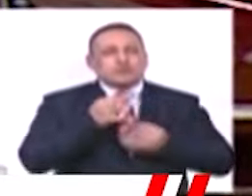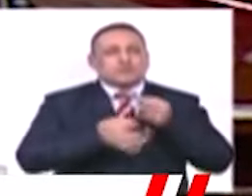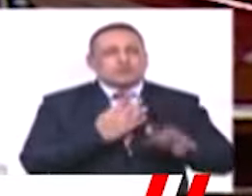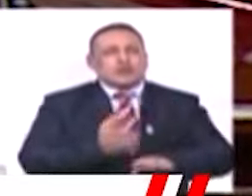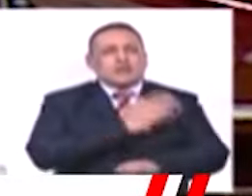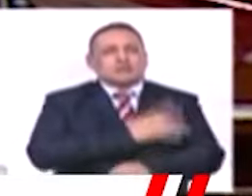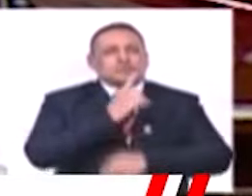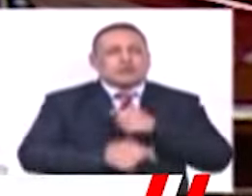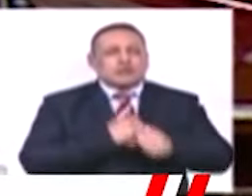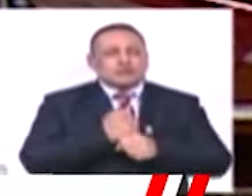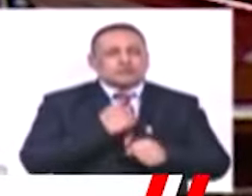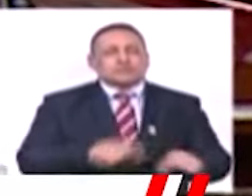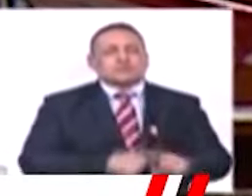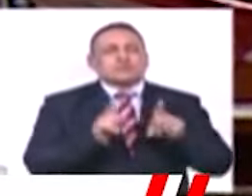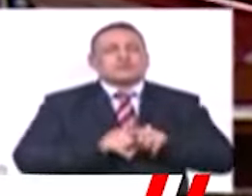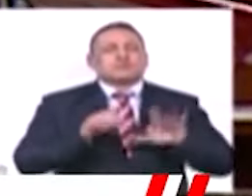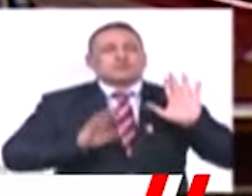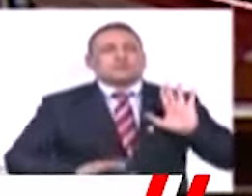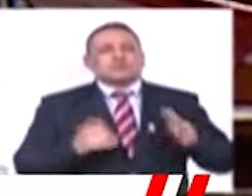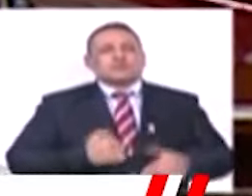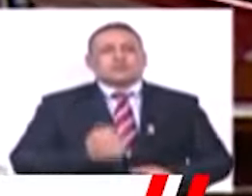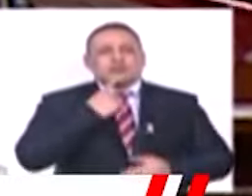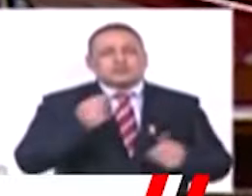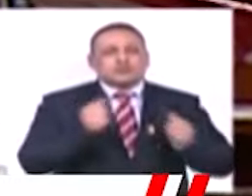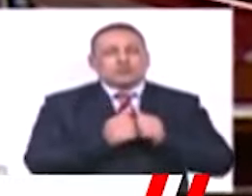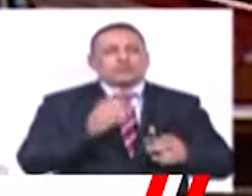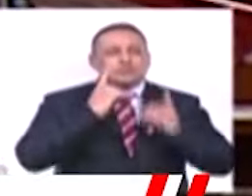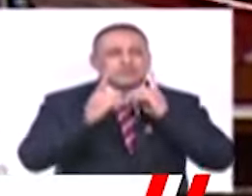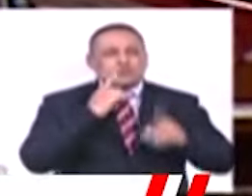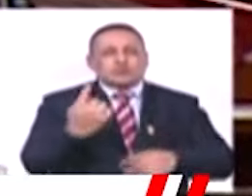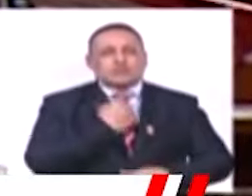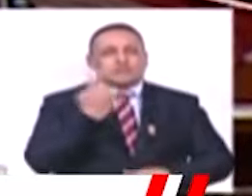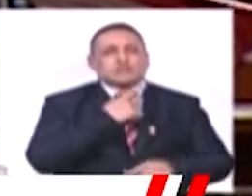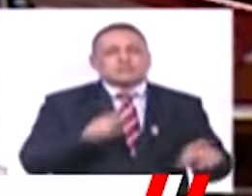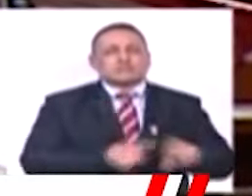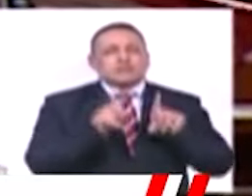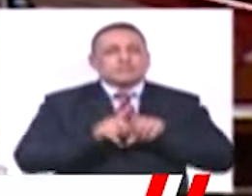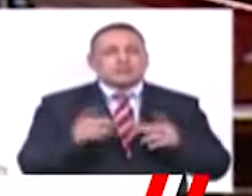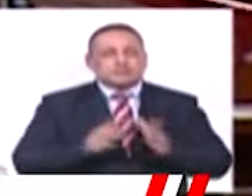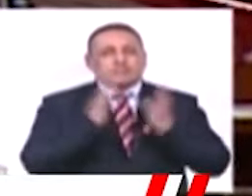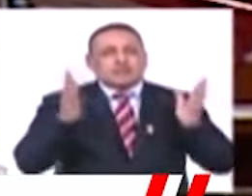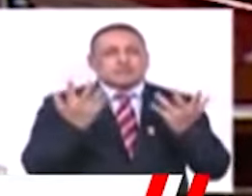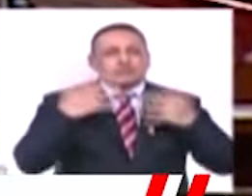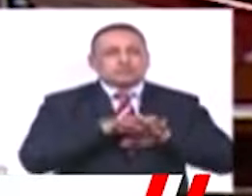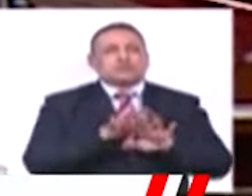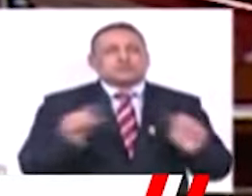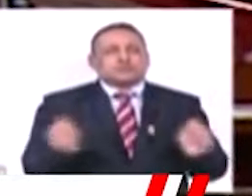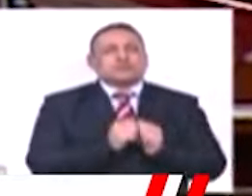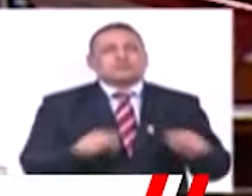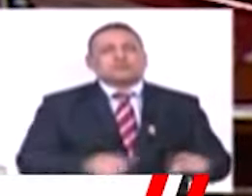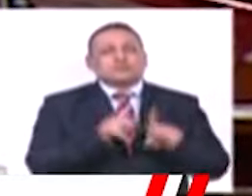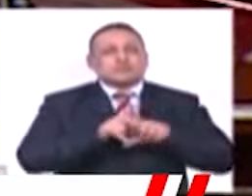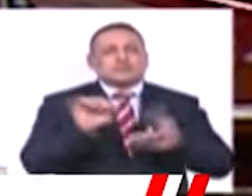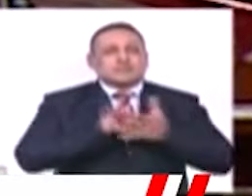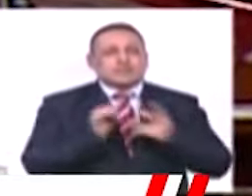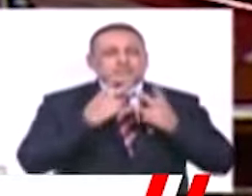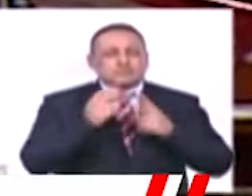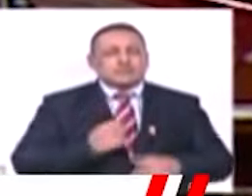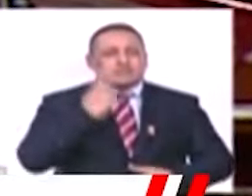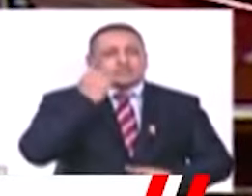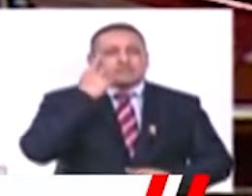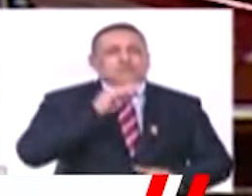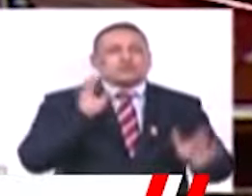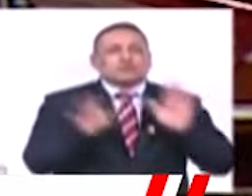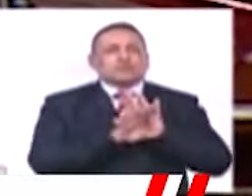el año pasado, mi compromiso con un diálogo nacional amplio e inclusivo que lleve al